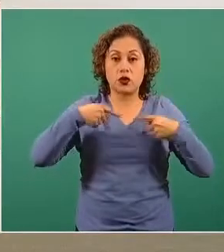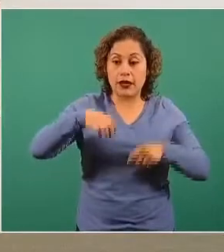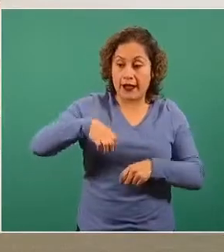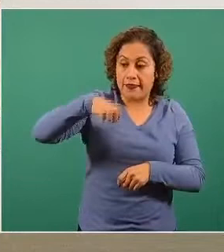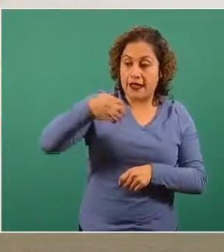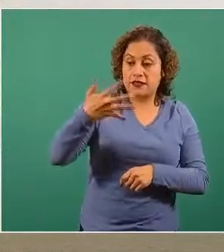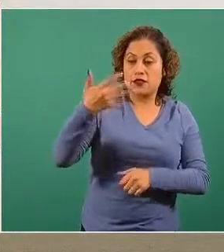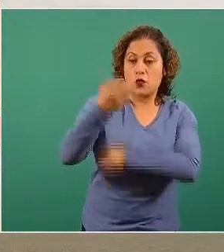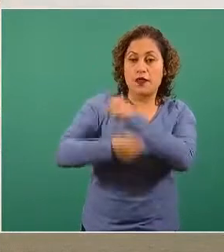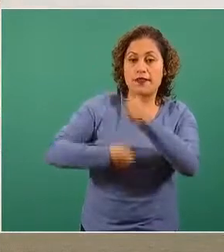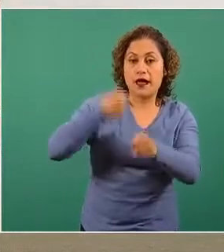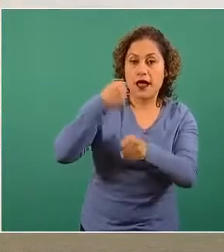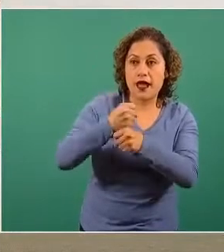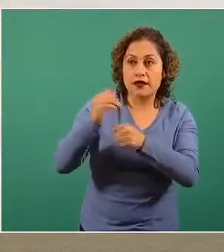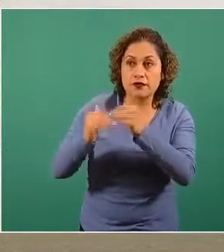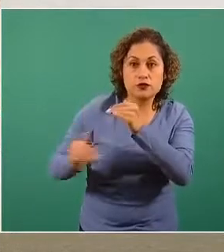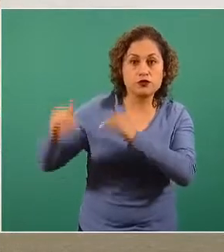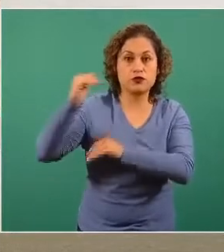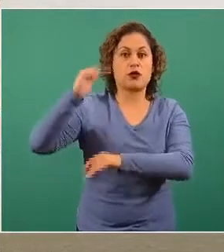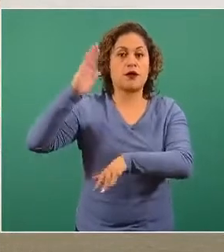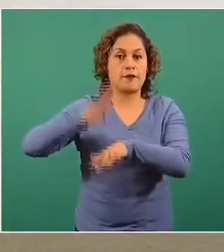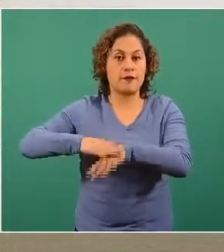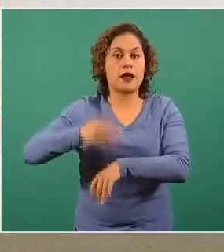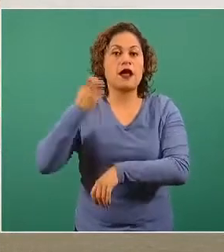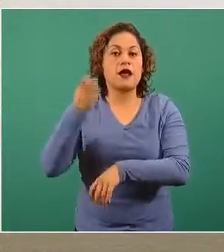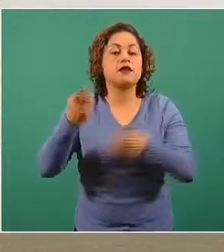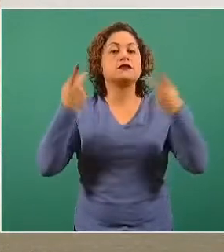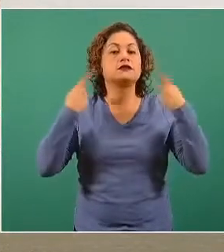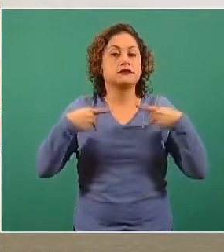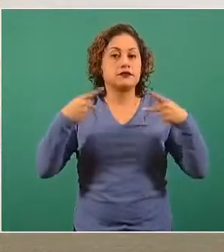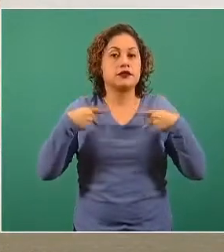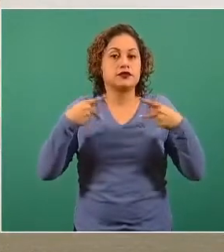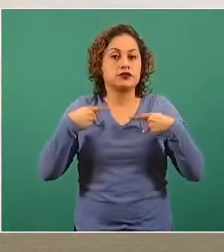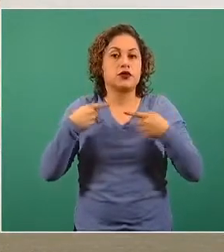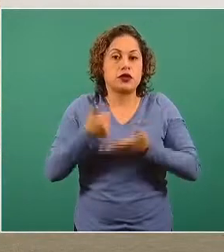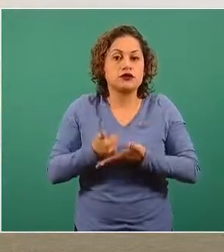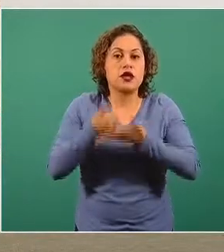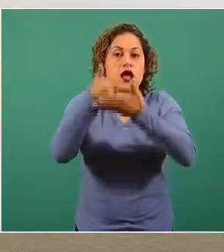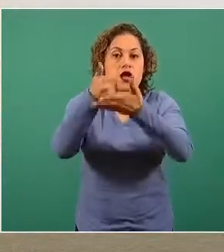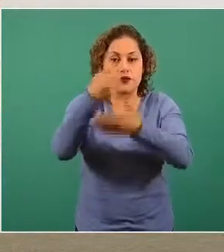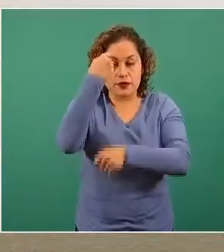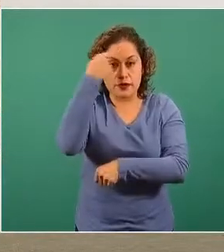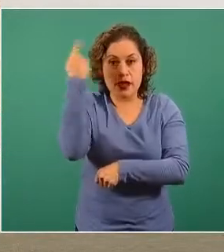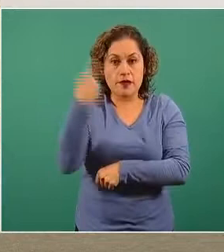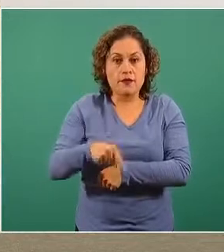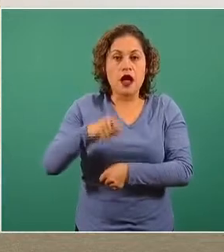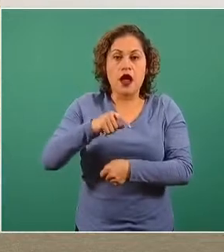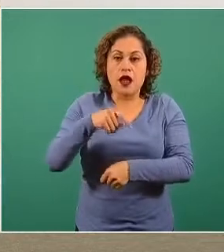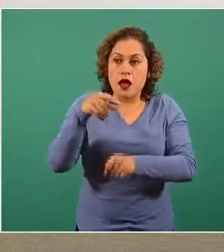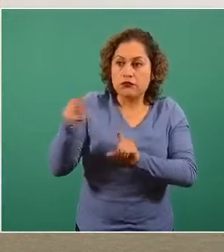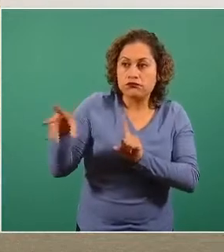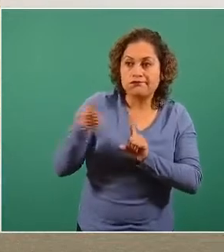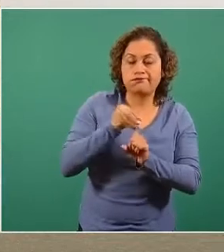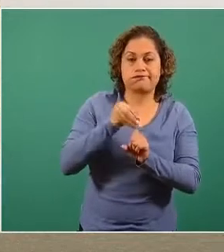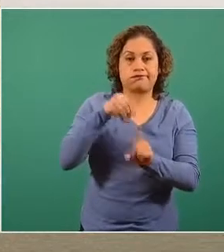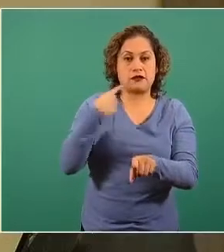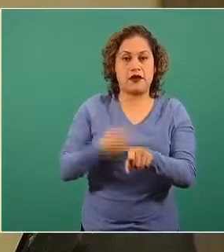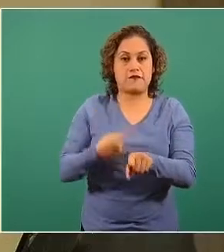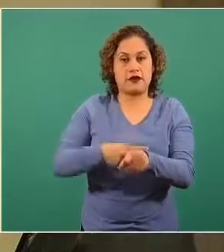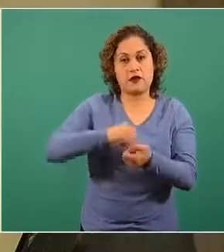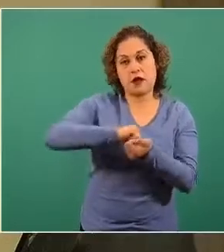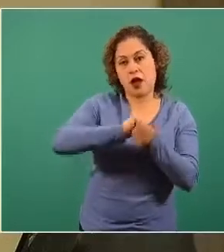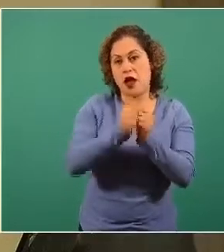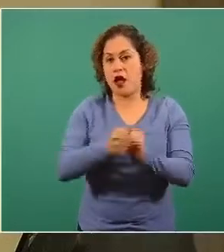estas personas reducen muy radicalmente su probabilidad de complicaciones de